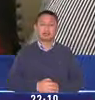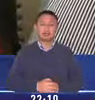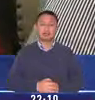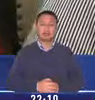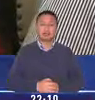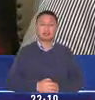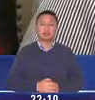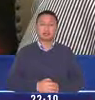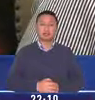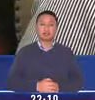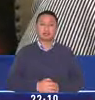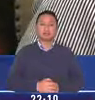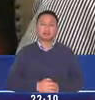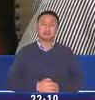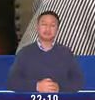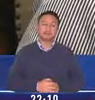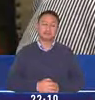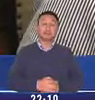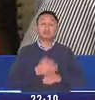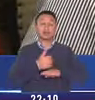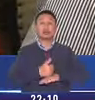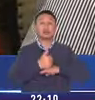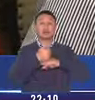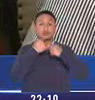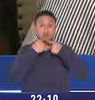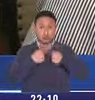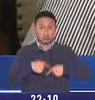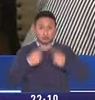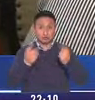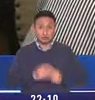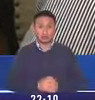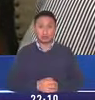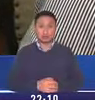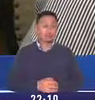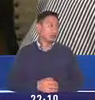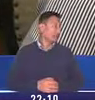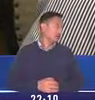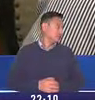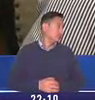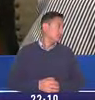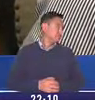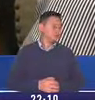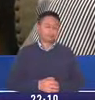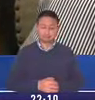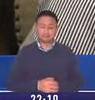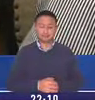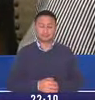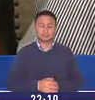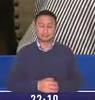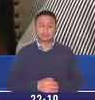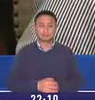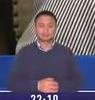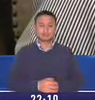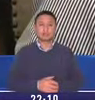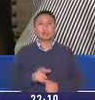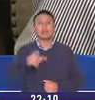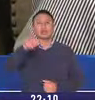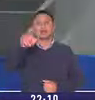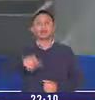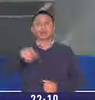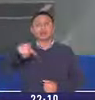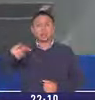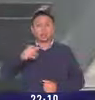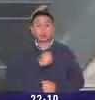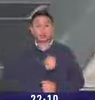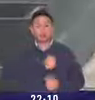gobernadora puedo anunciar temas que son de delicadeza obviamente y de un asunto de inteligencia militar